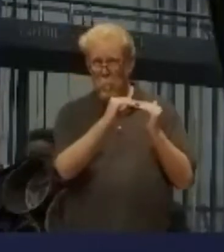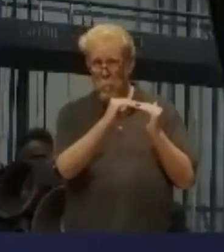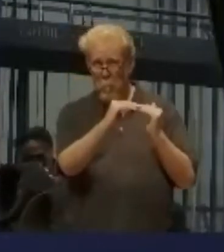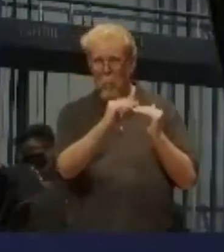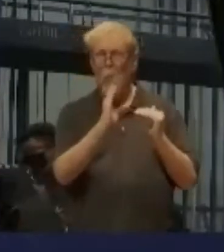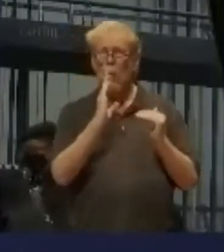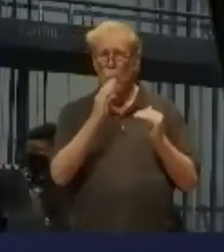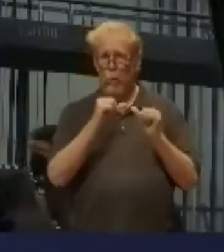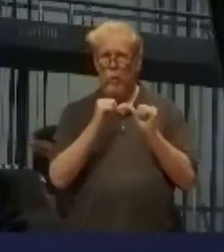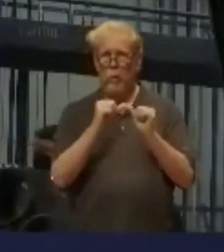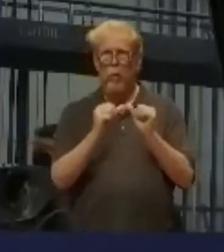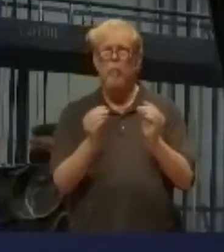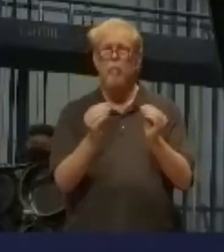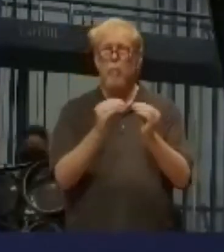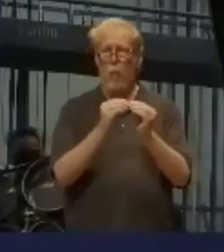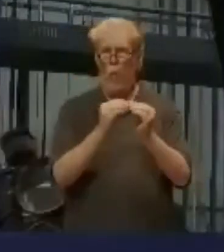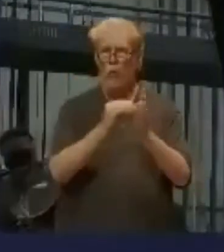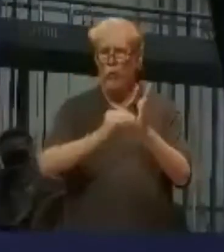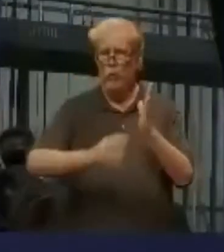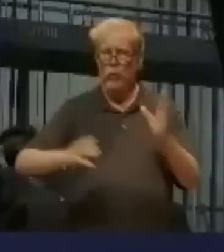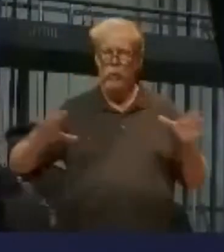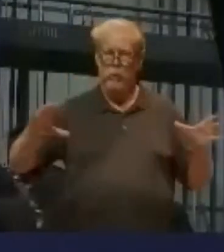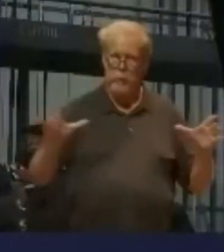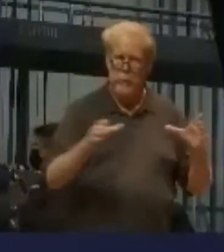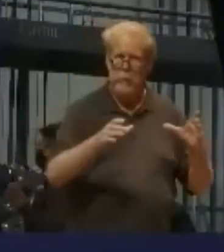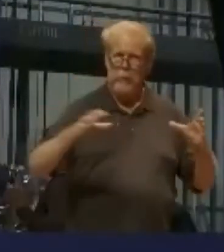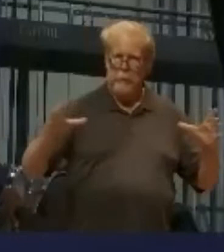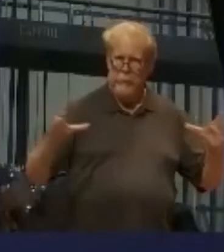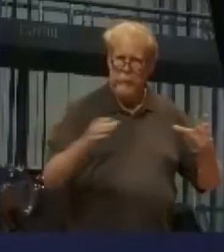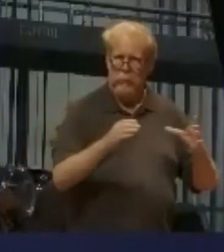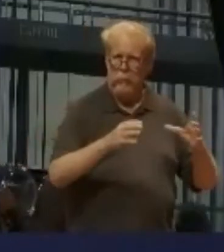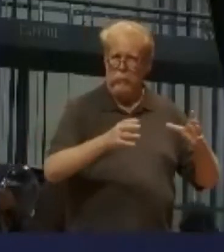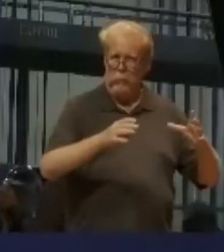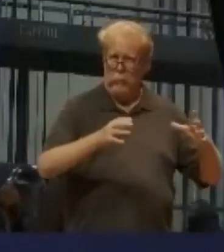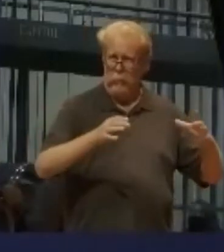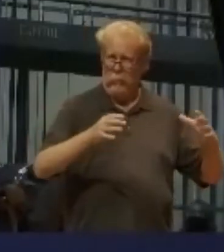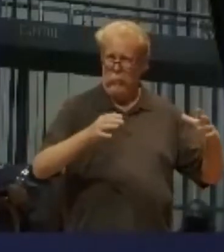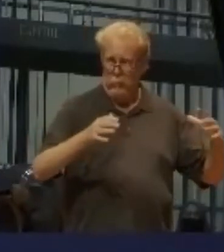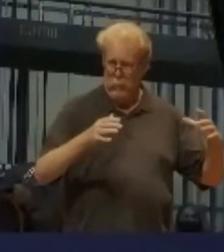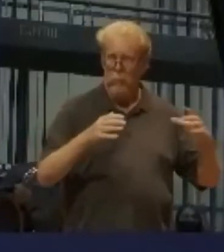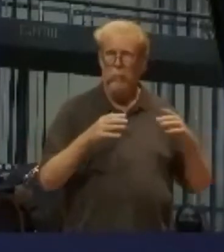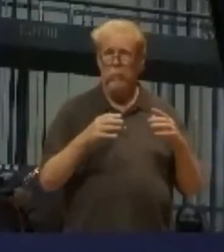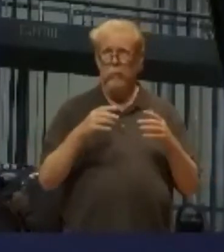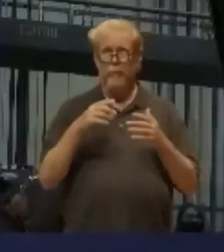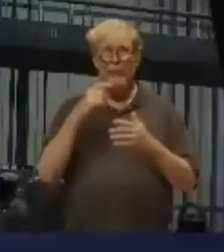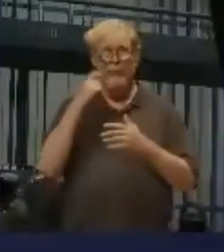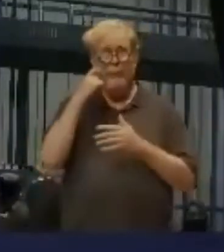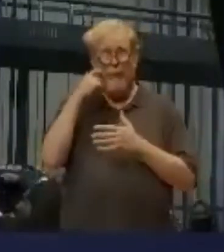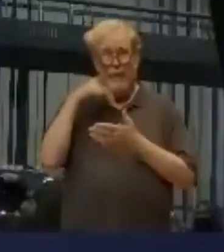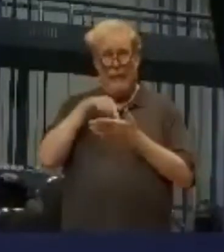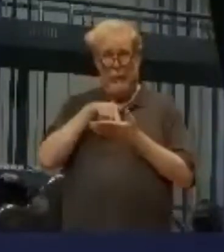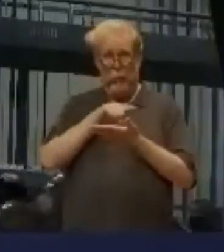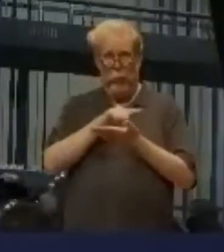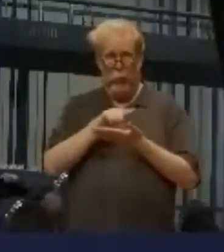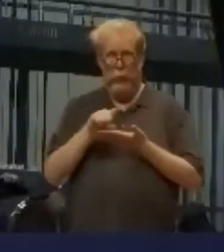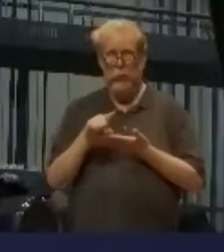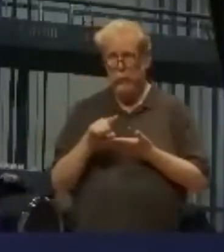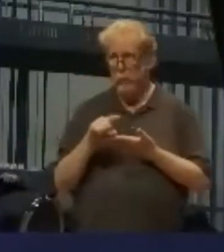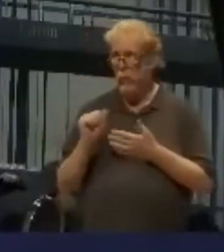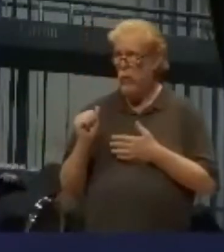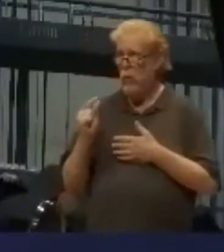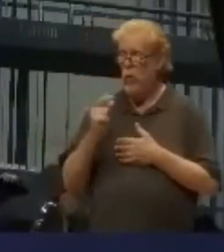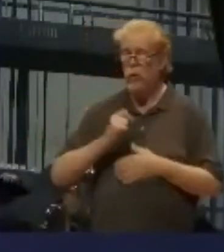eso continúe, vamos a seguir trayendo a los niños lentamente. Otra cosa importante es de que esta semana para